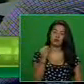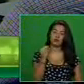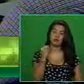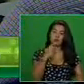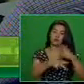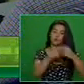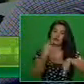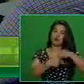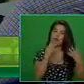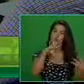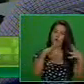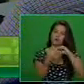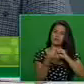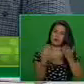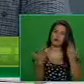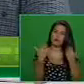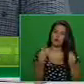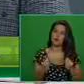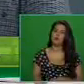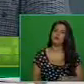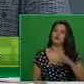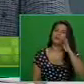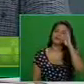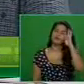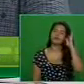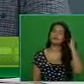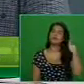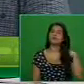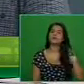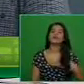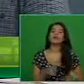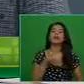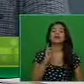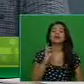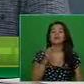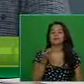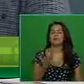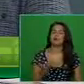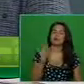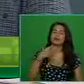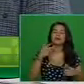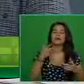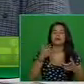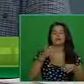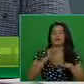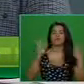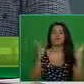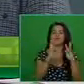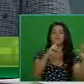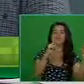proceso revolucionario? Bueno, fundamentalmente allí es una de las ventajas del diálogo, ¿no?